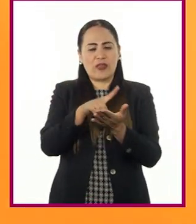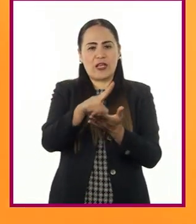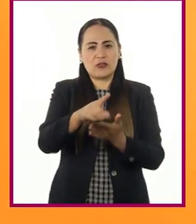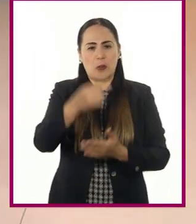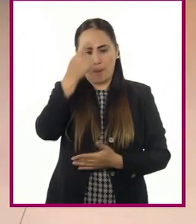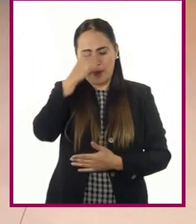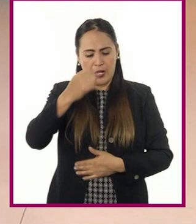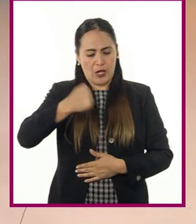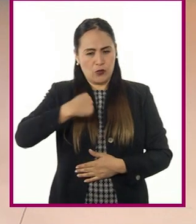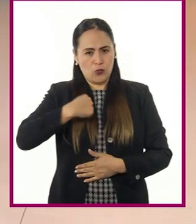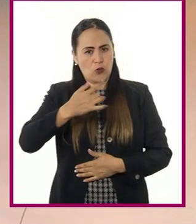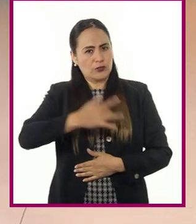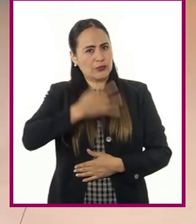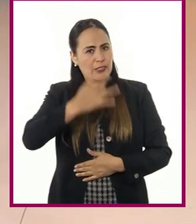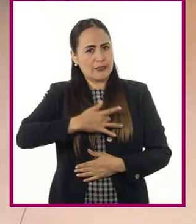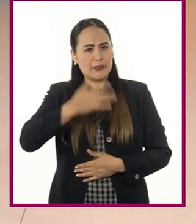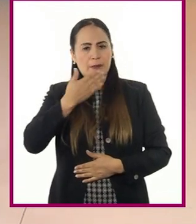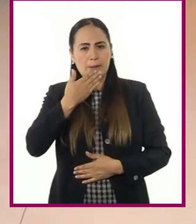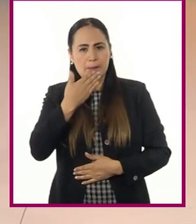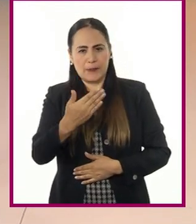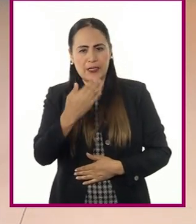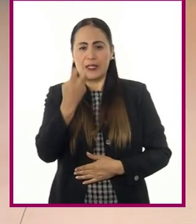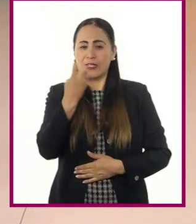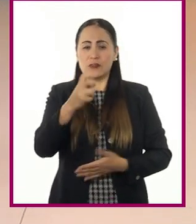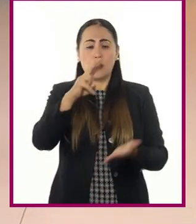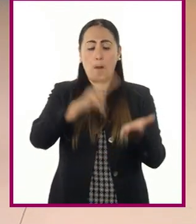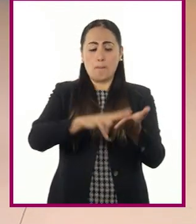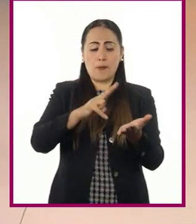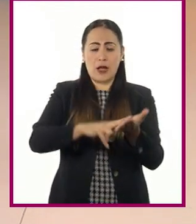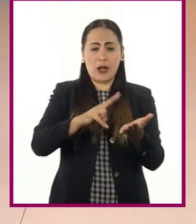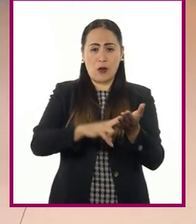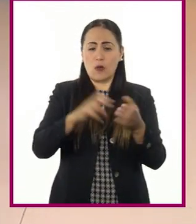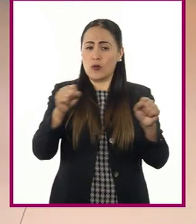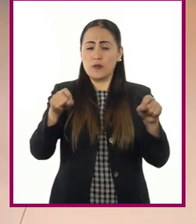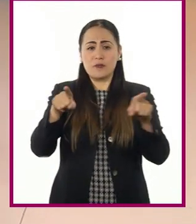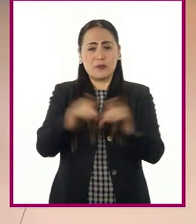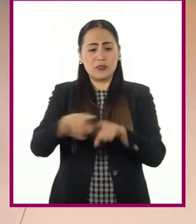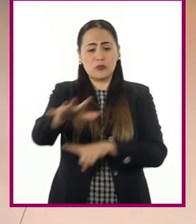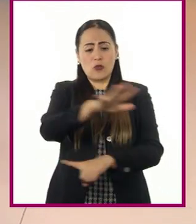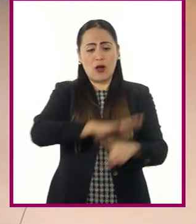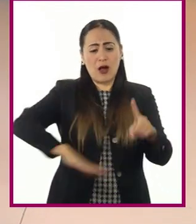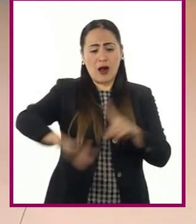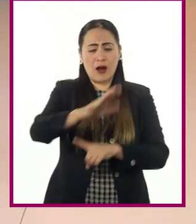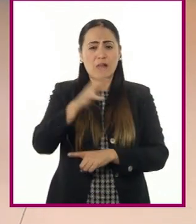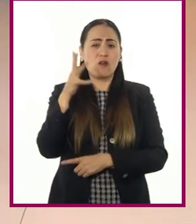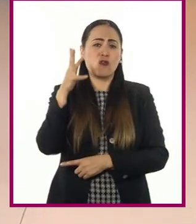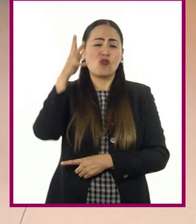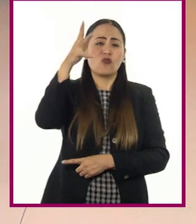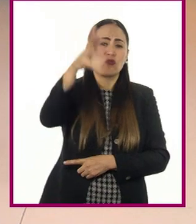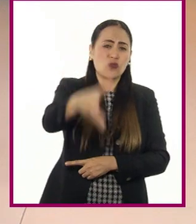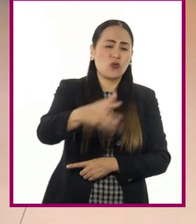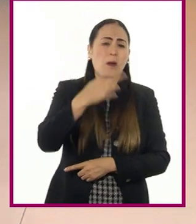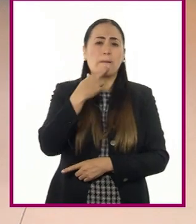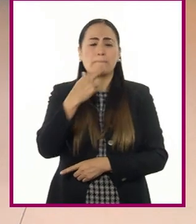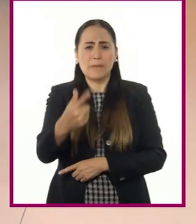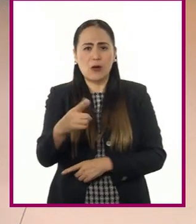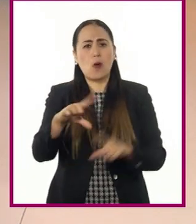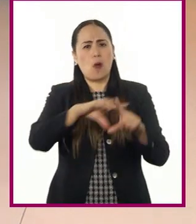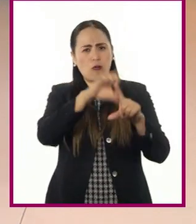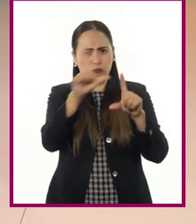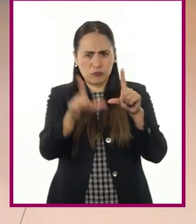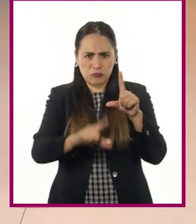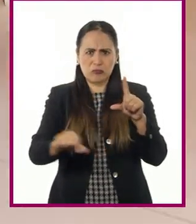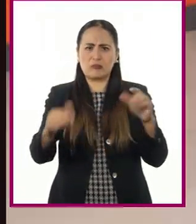un valor y un bien social con la que podremos construir un mejor futuro y una patria más justa y